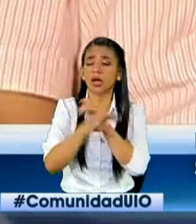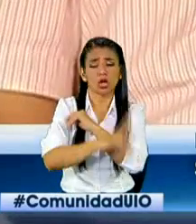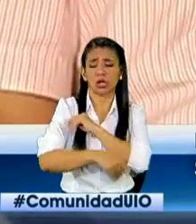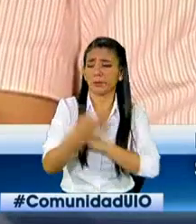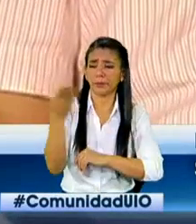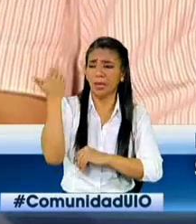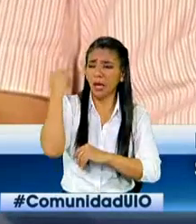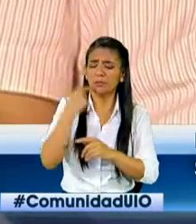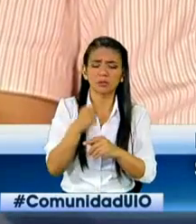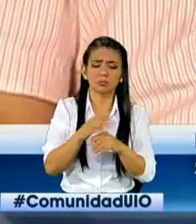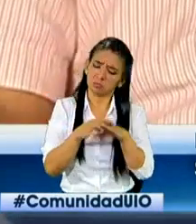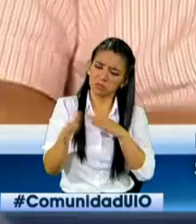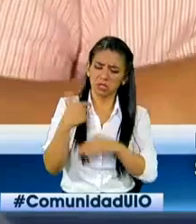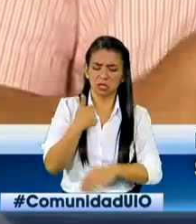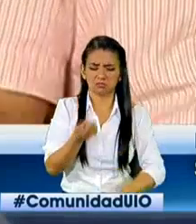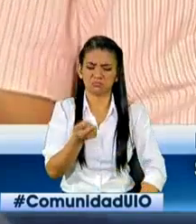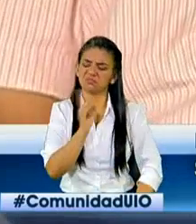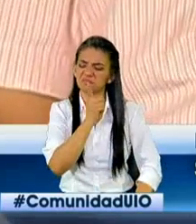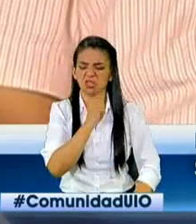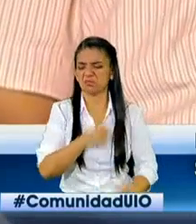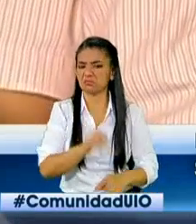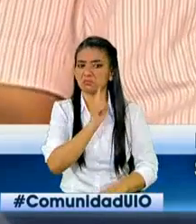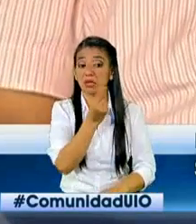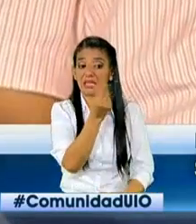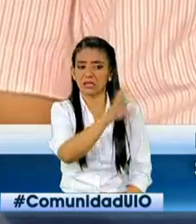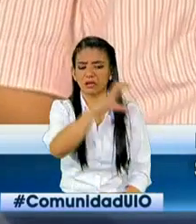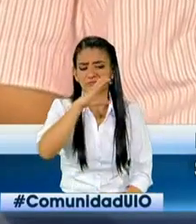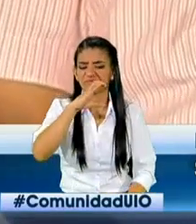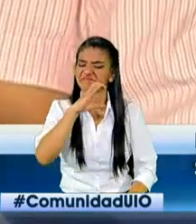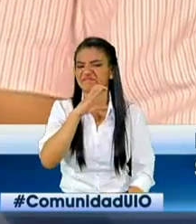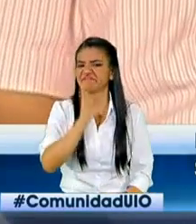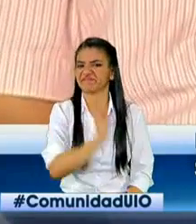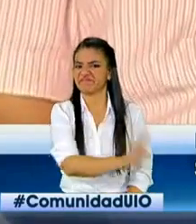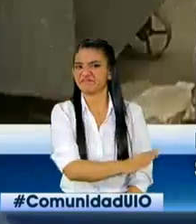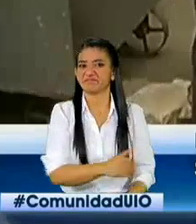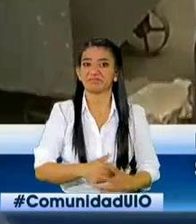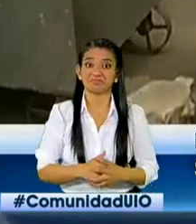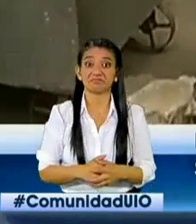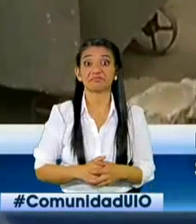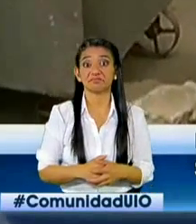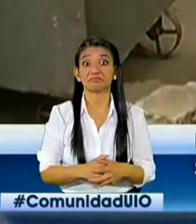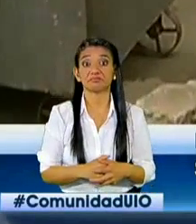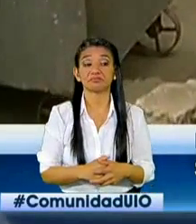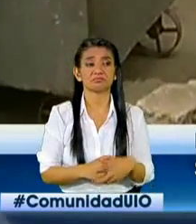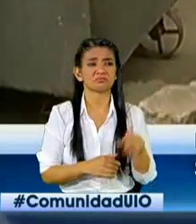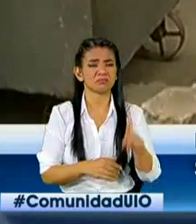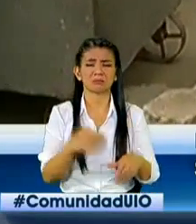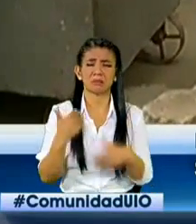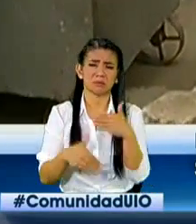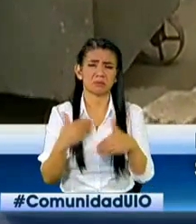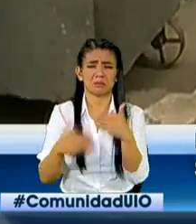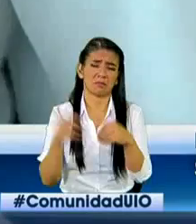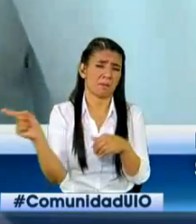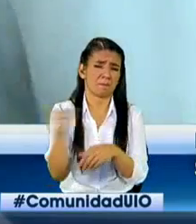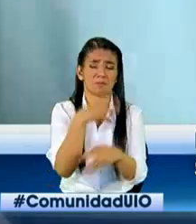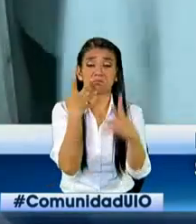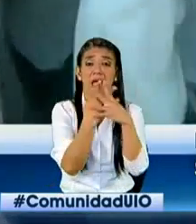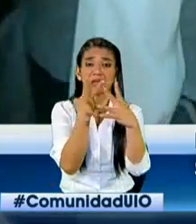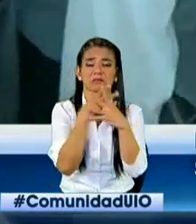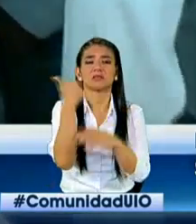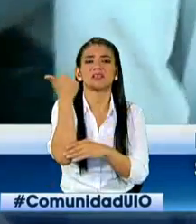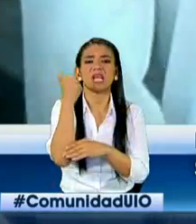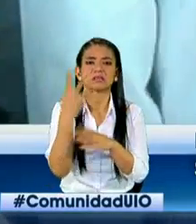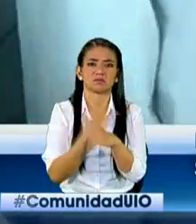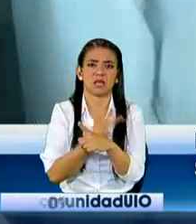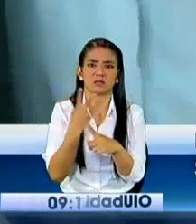banco y me invitaron de nuevo y yo ya no fui porque no hubo buen reparto. Su carrera delictiva lo llevó a prisión en 10